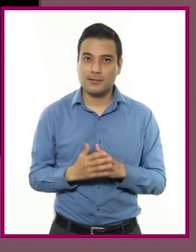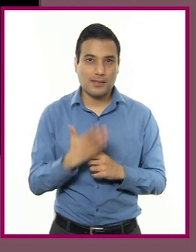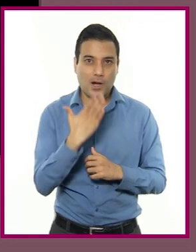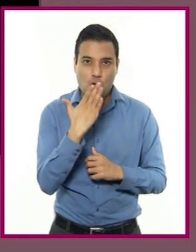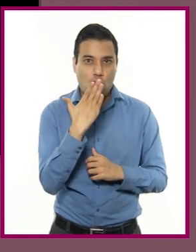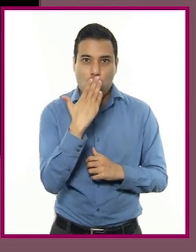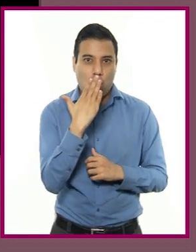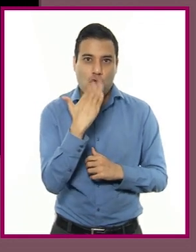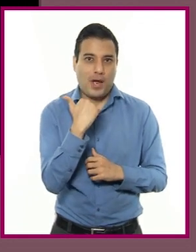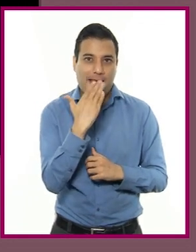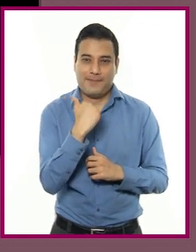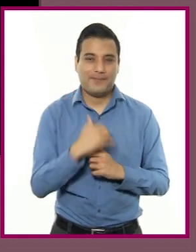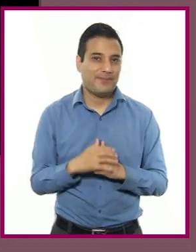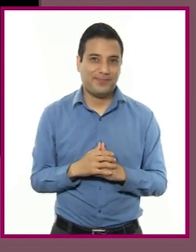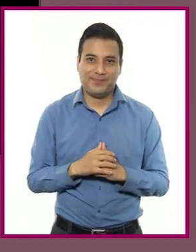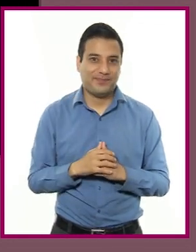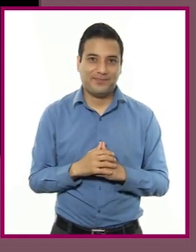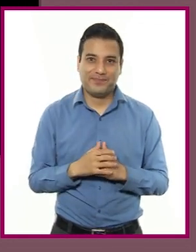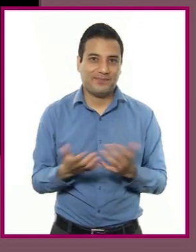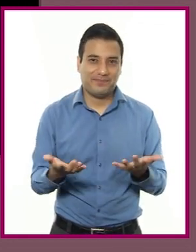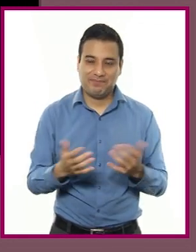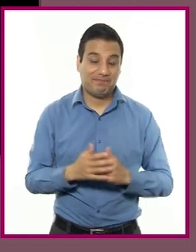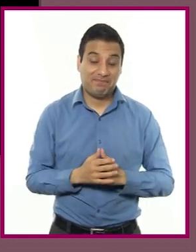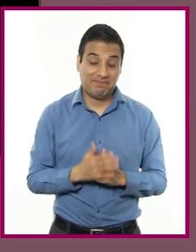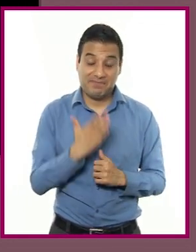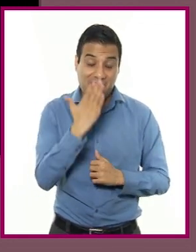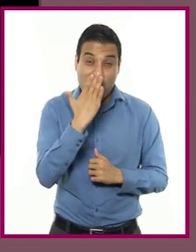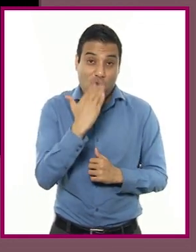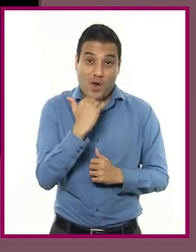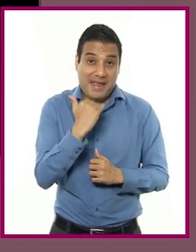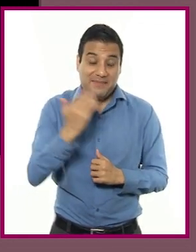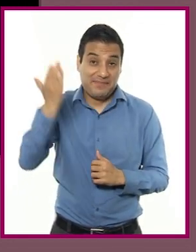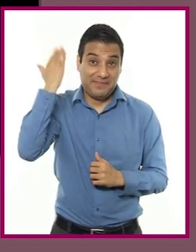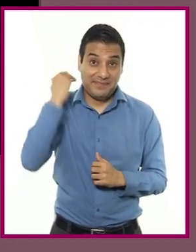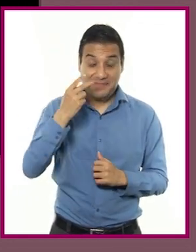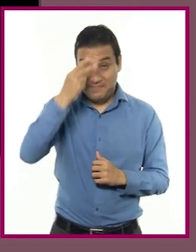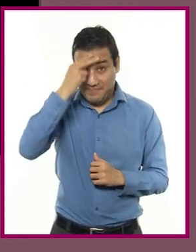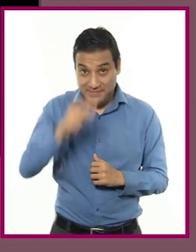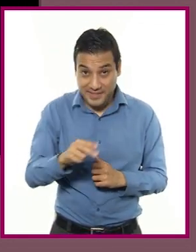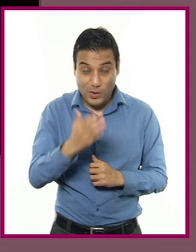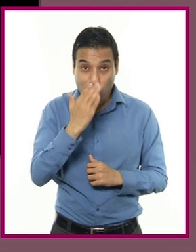no había, porque de pronto puede haber otro dato, no había instrumentos de cuerda